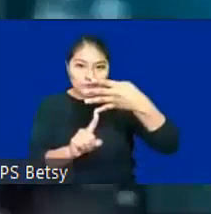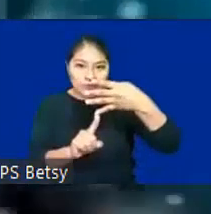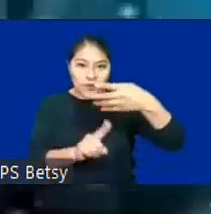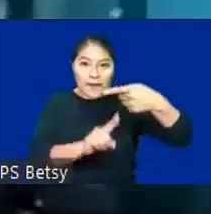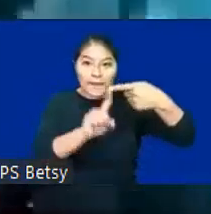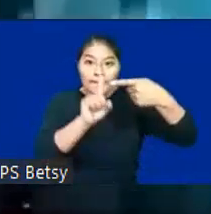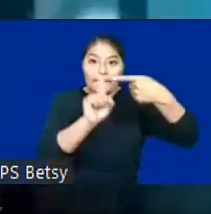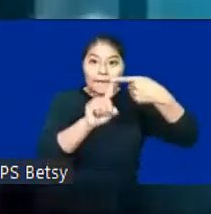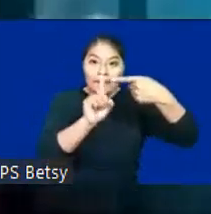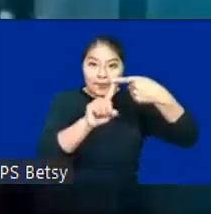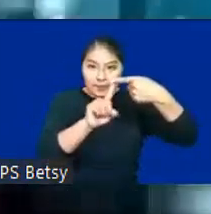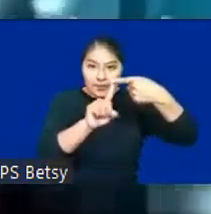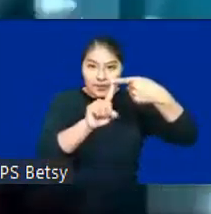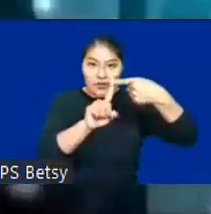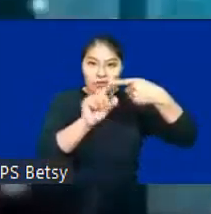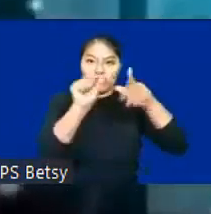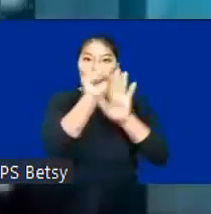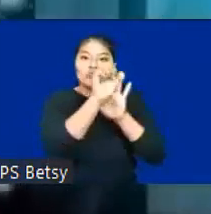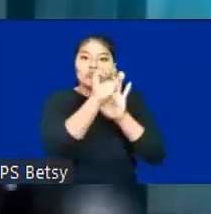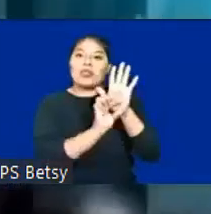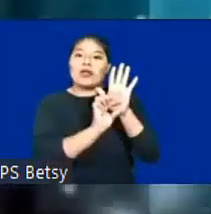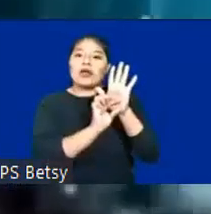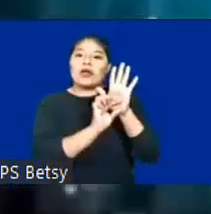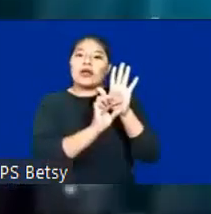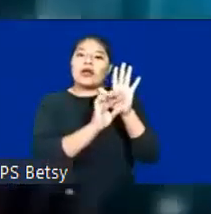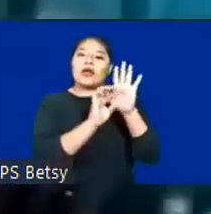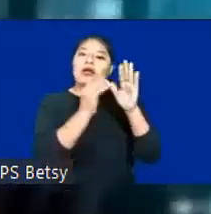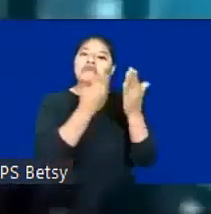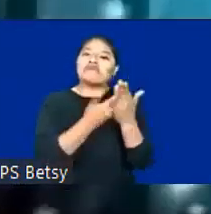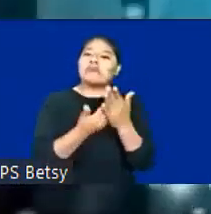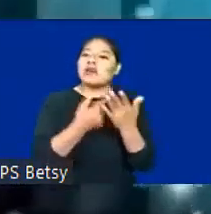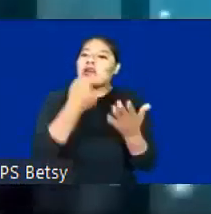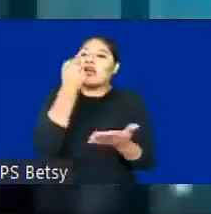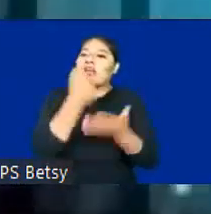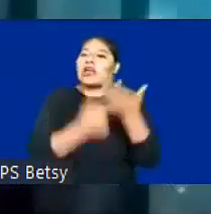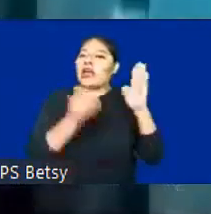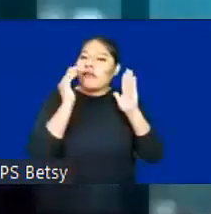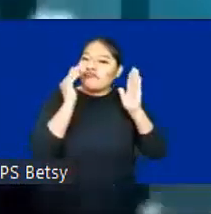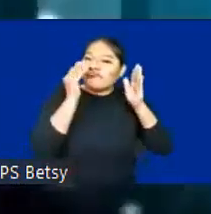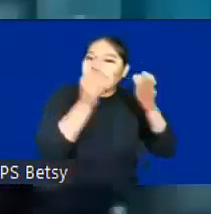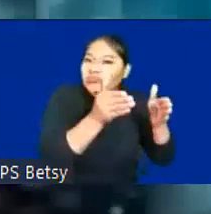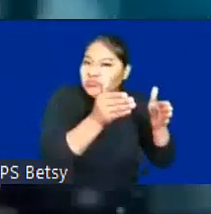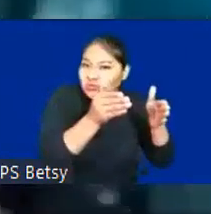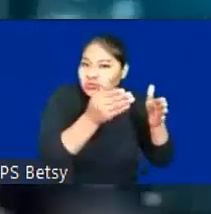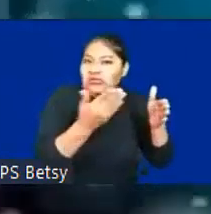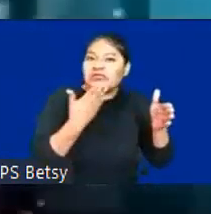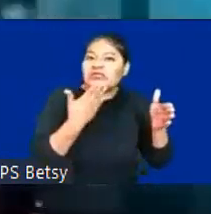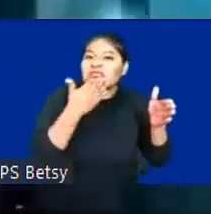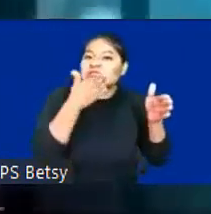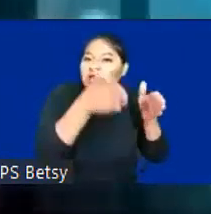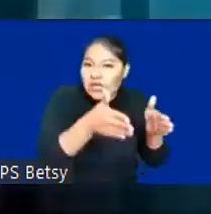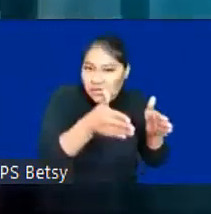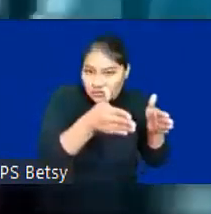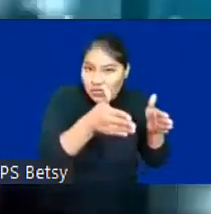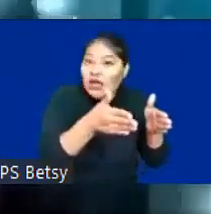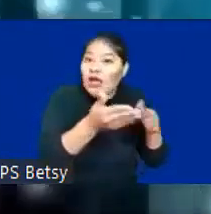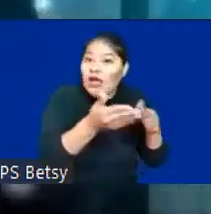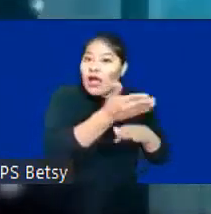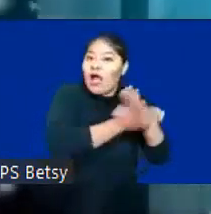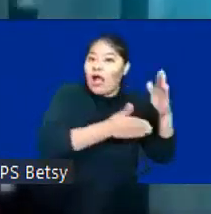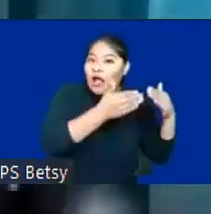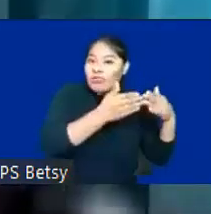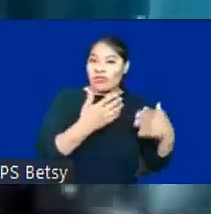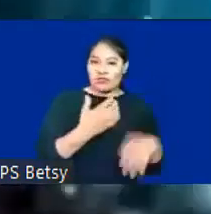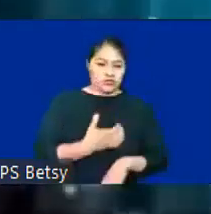SUNAR, que tiene, digamos, relación directa con el plan estratégico de la entidad, el